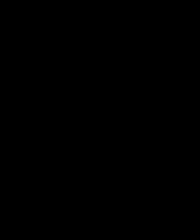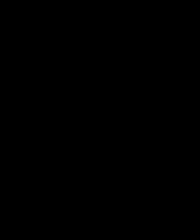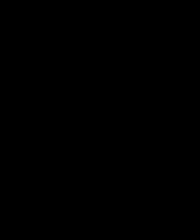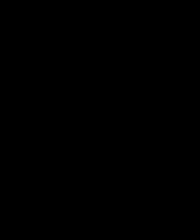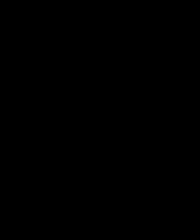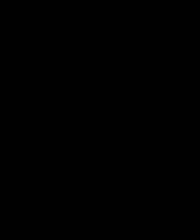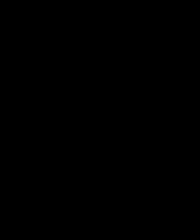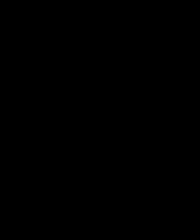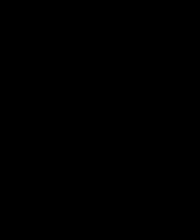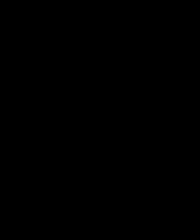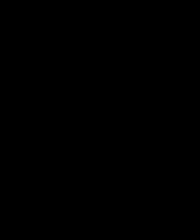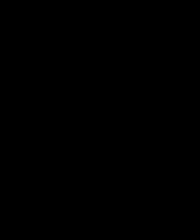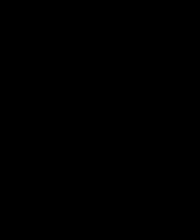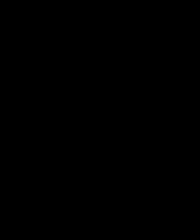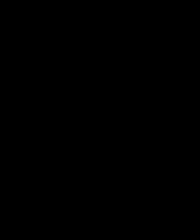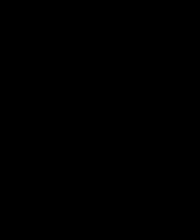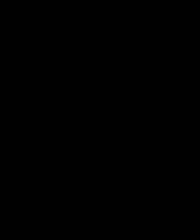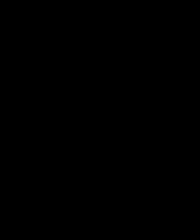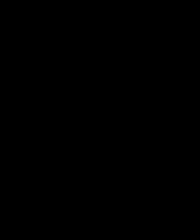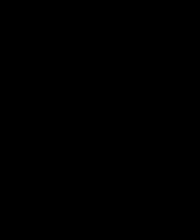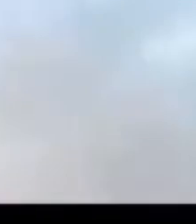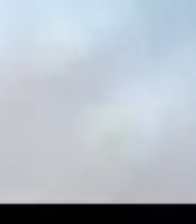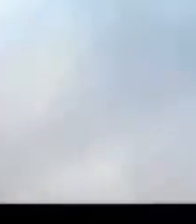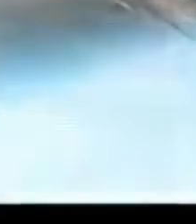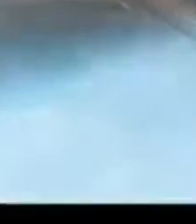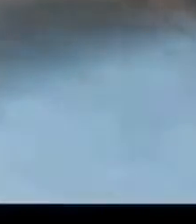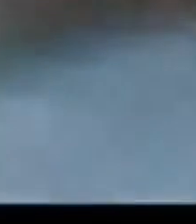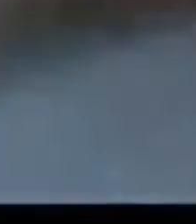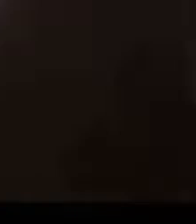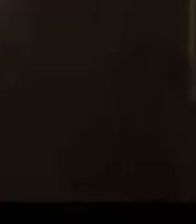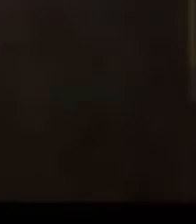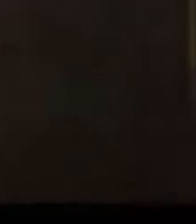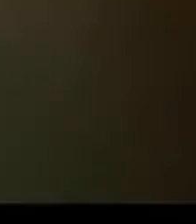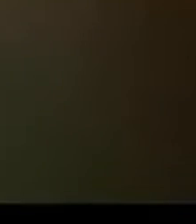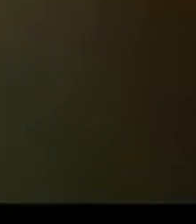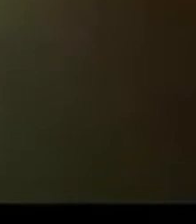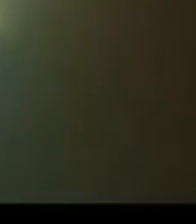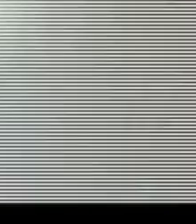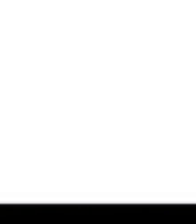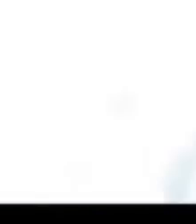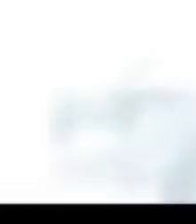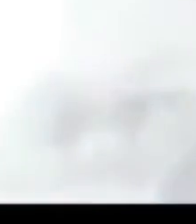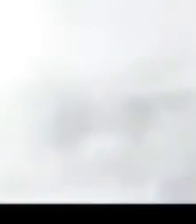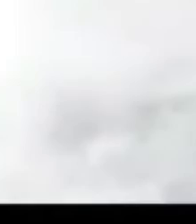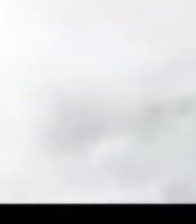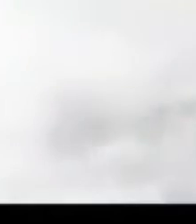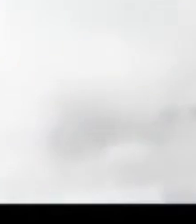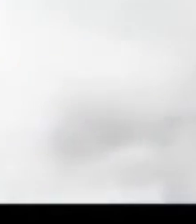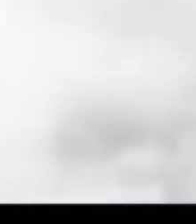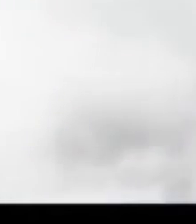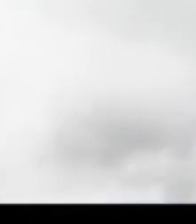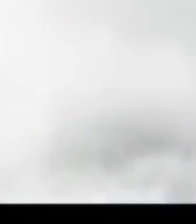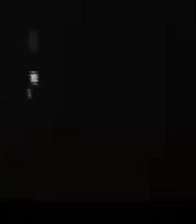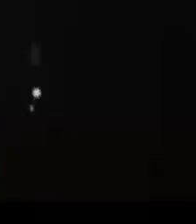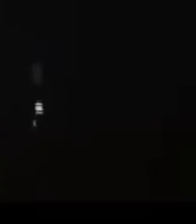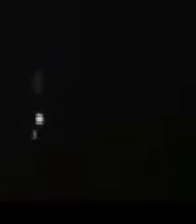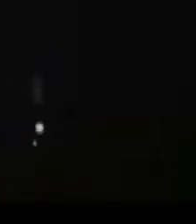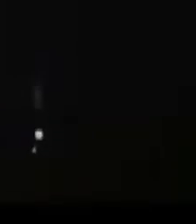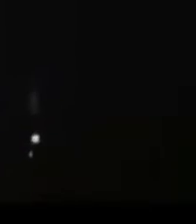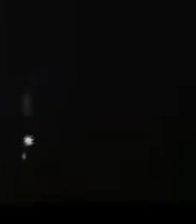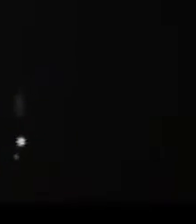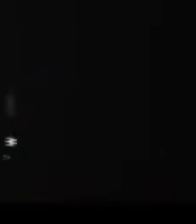13, Costa Rica Televisión. Esta semana en La Última Misión del Ángel, el amor.